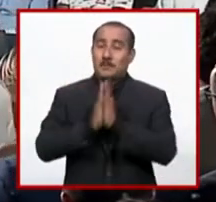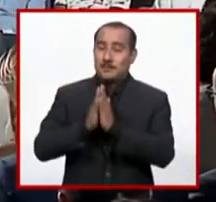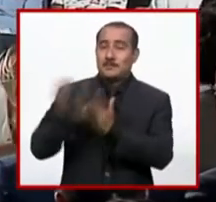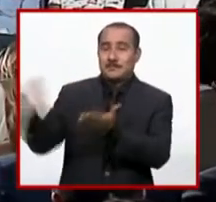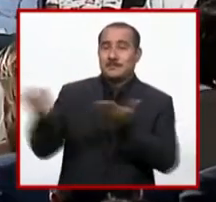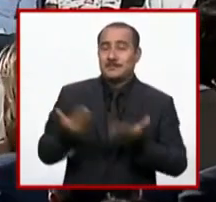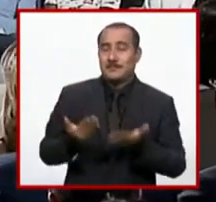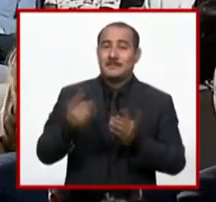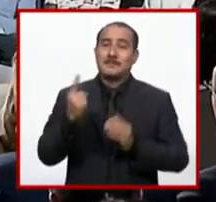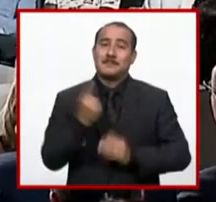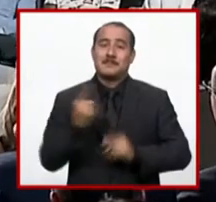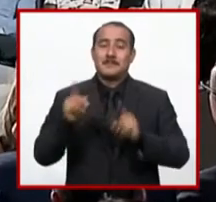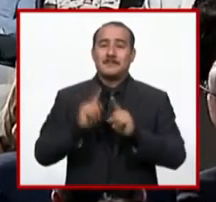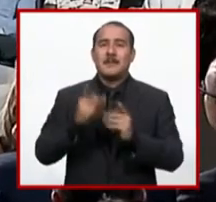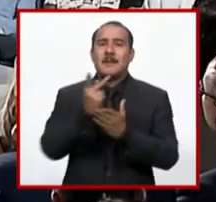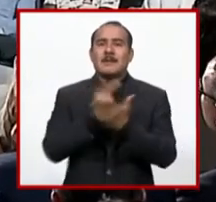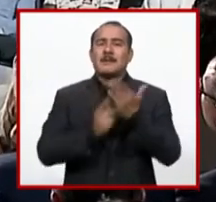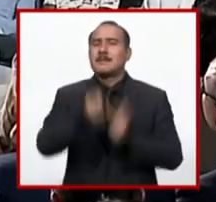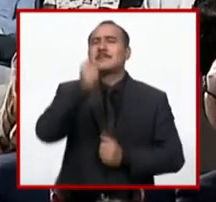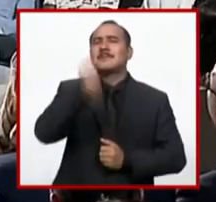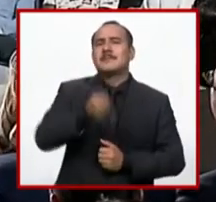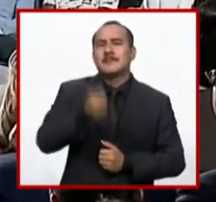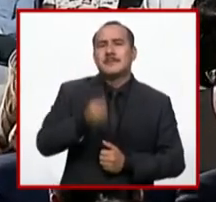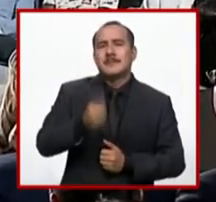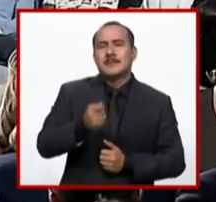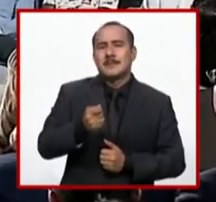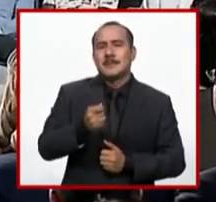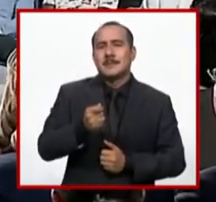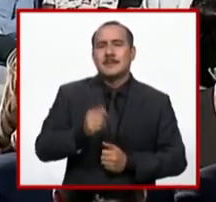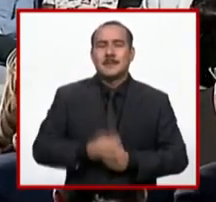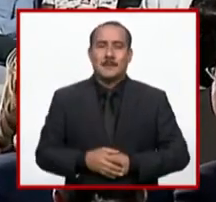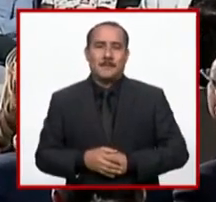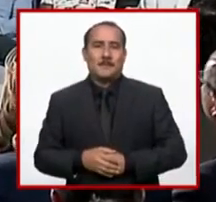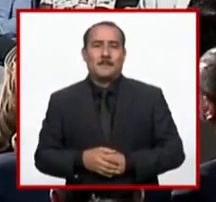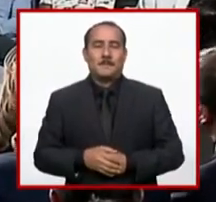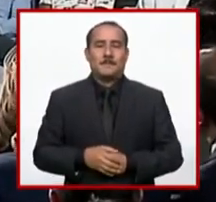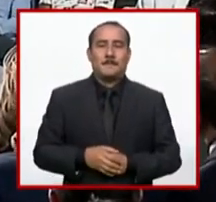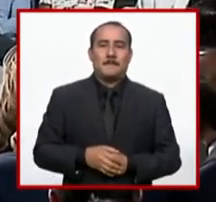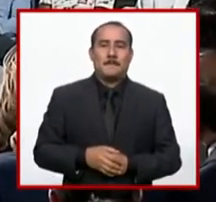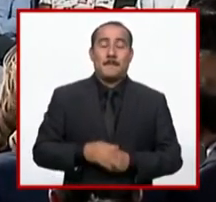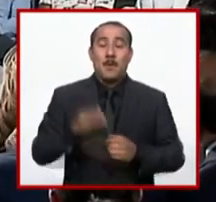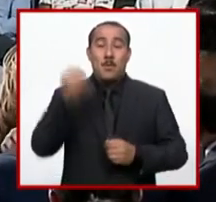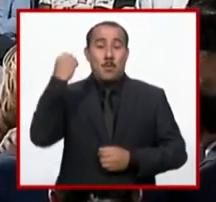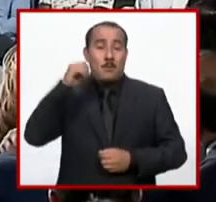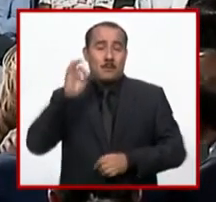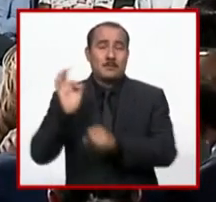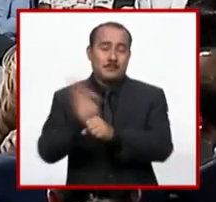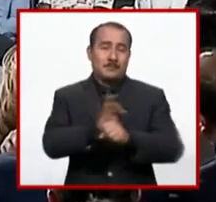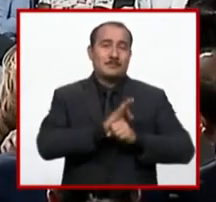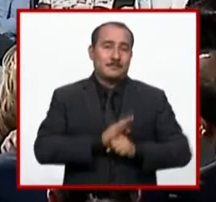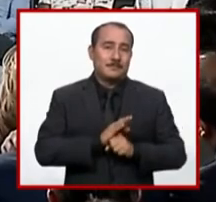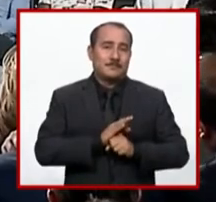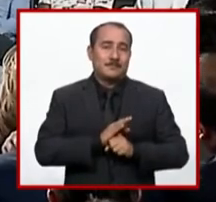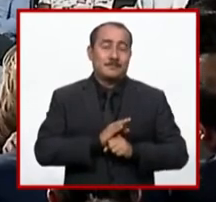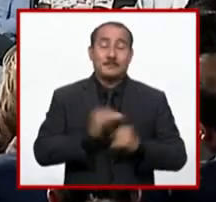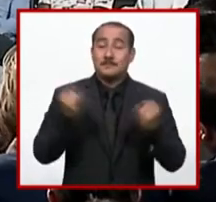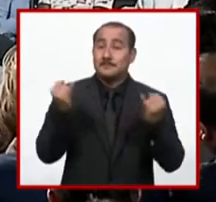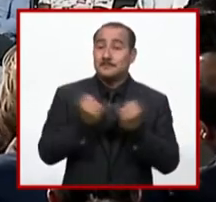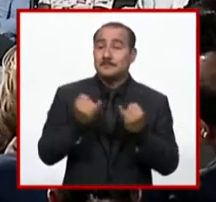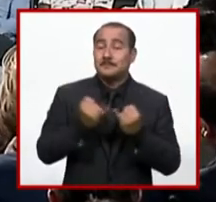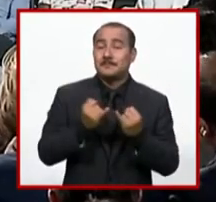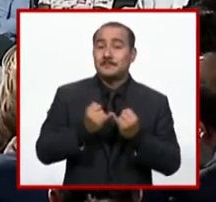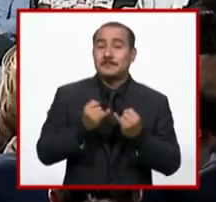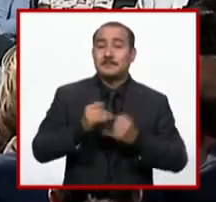nos platique, que es el programa de reciclaje a favor de Oaxaca, porque también tenemos